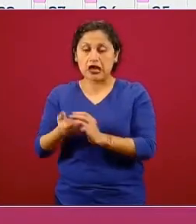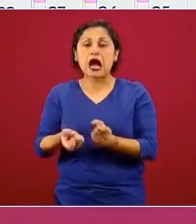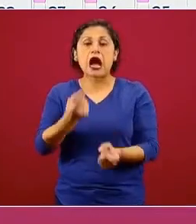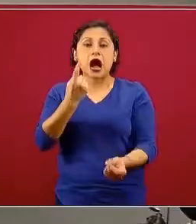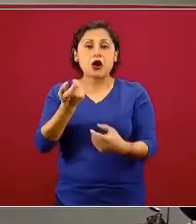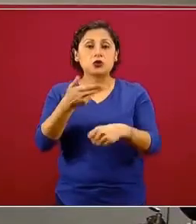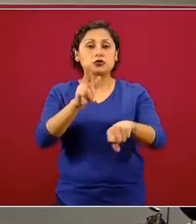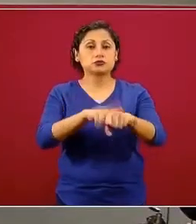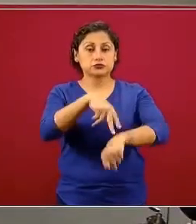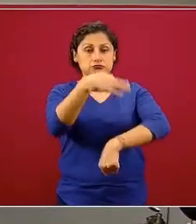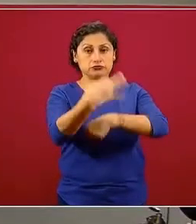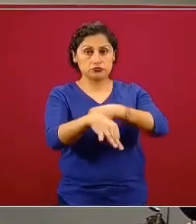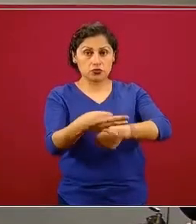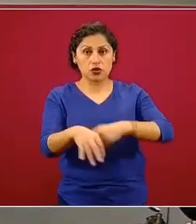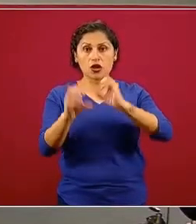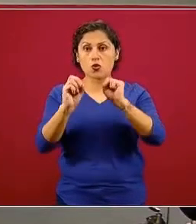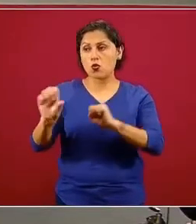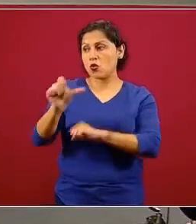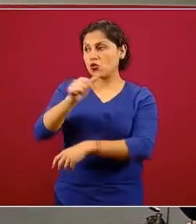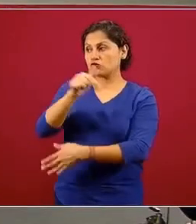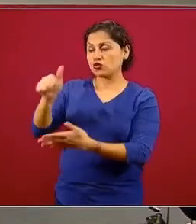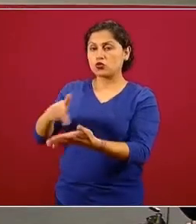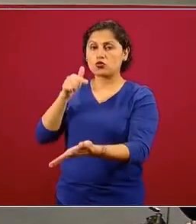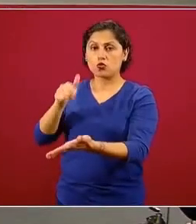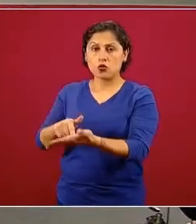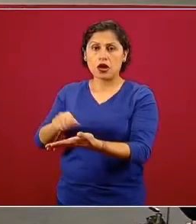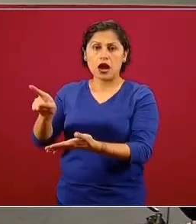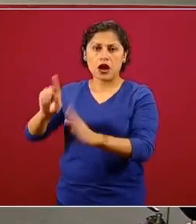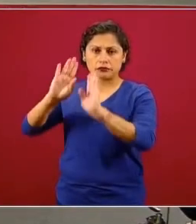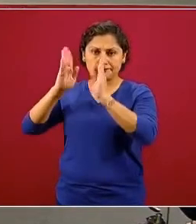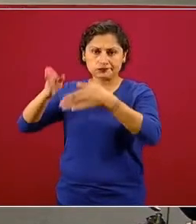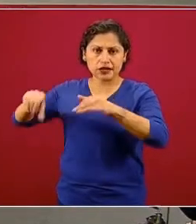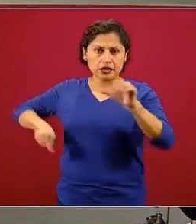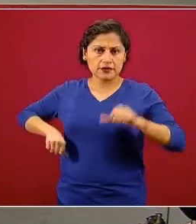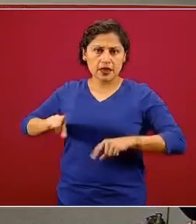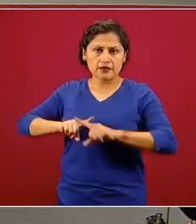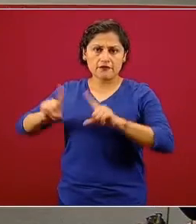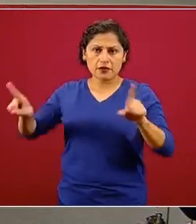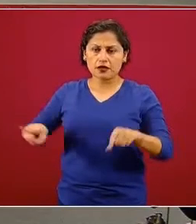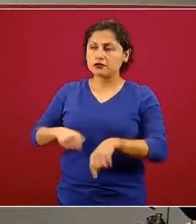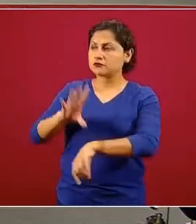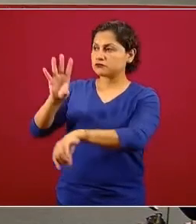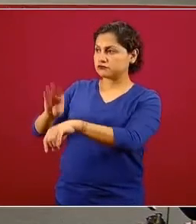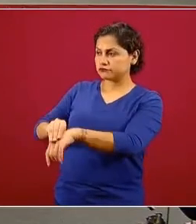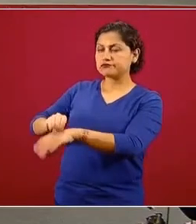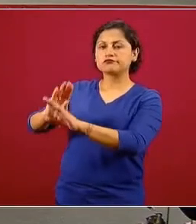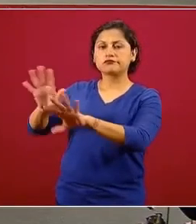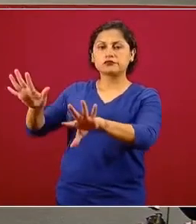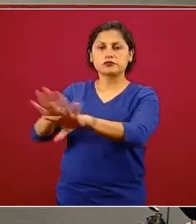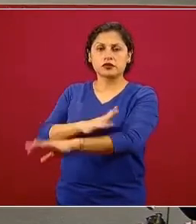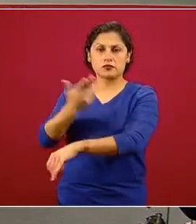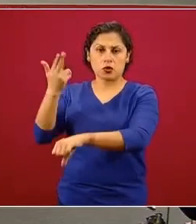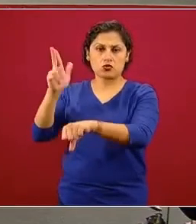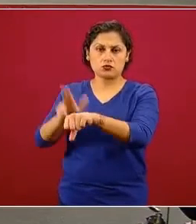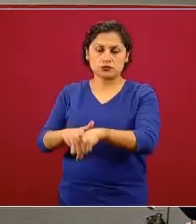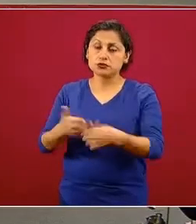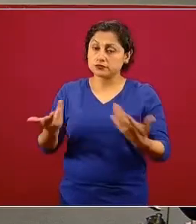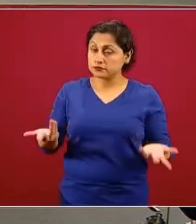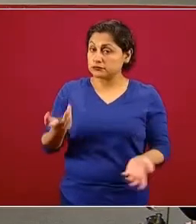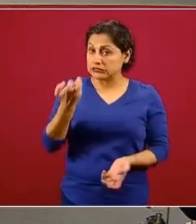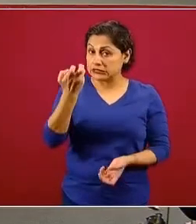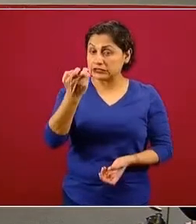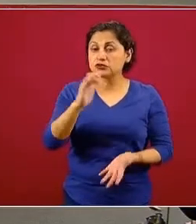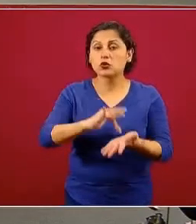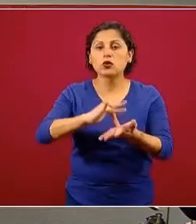habilitado recintos que se dedican a otro tipo de actividades. Agradecimiento, por cierto, a toda la sociedad